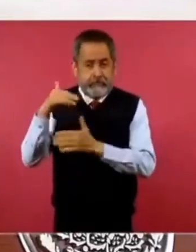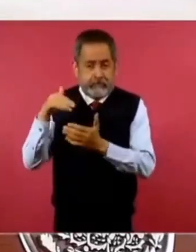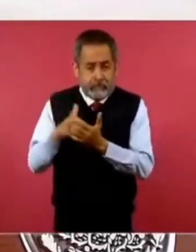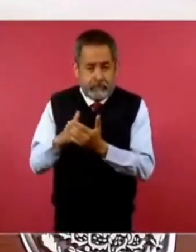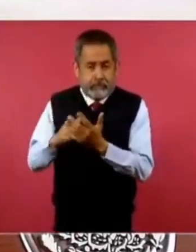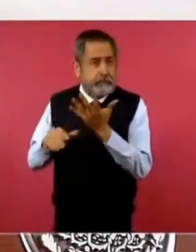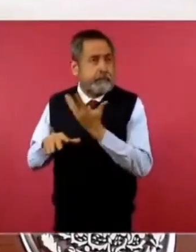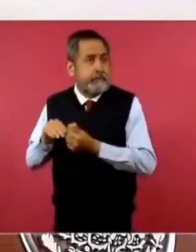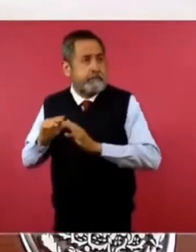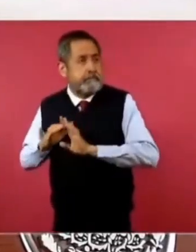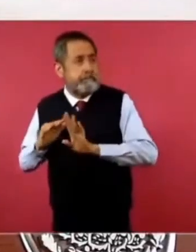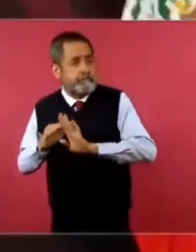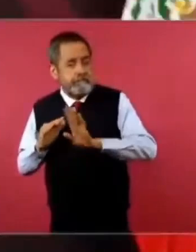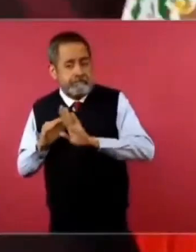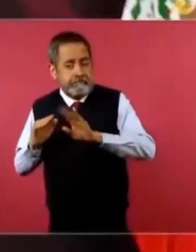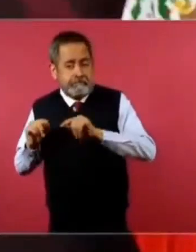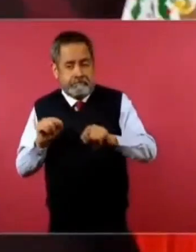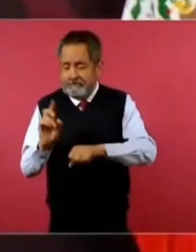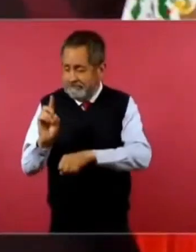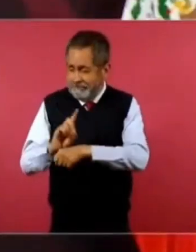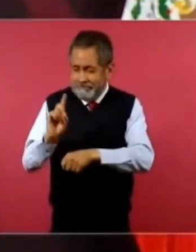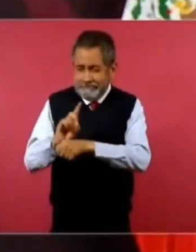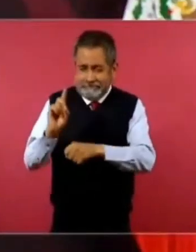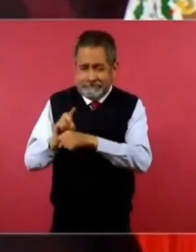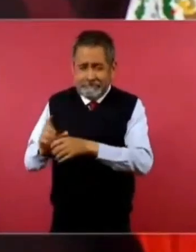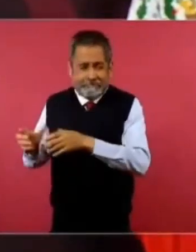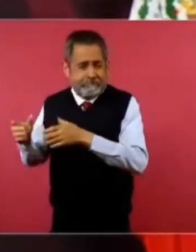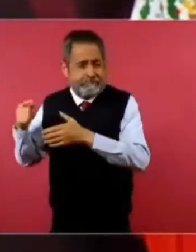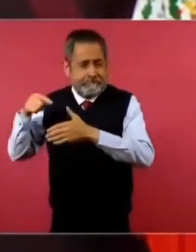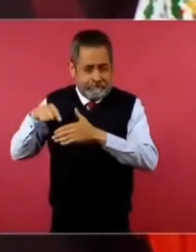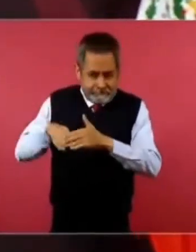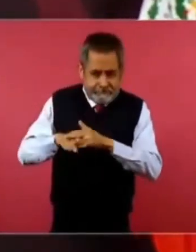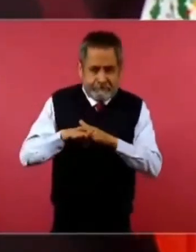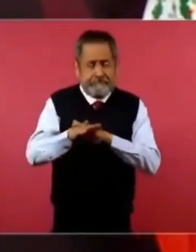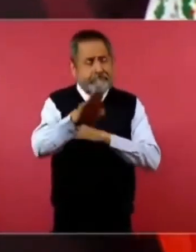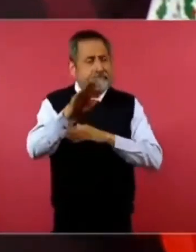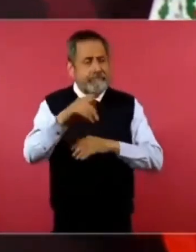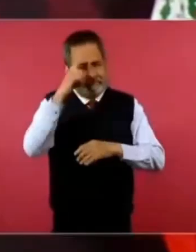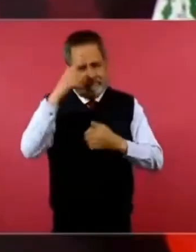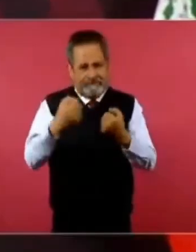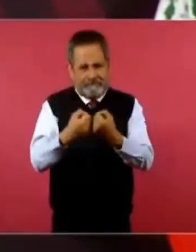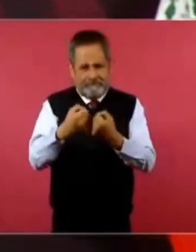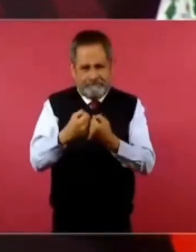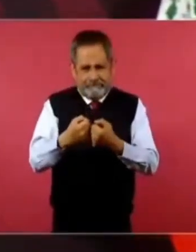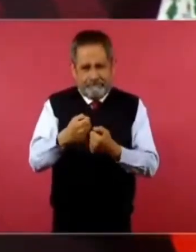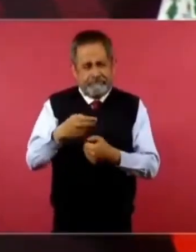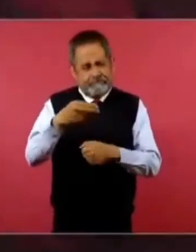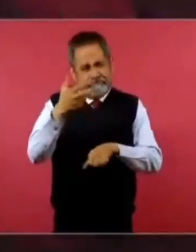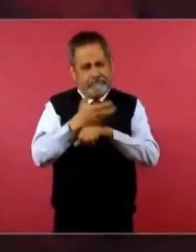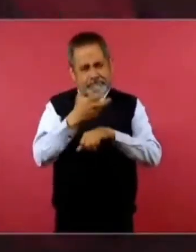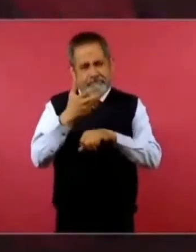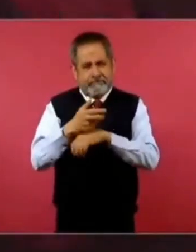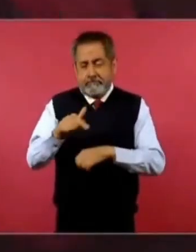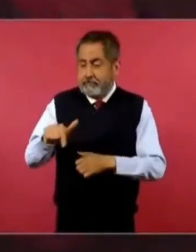migrantes diarios en la frontera norte.